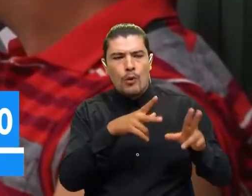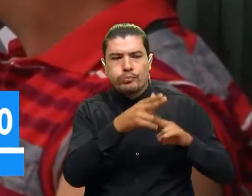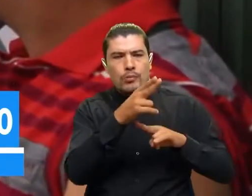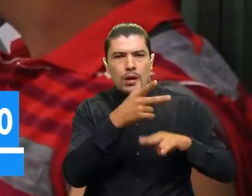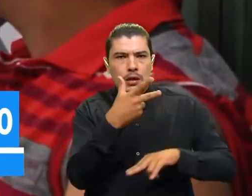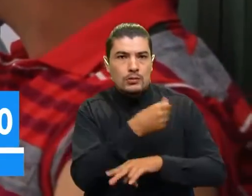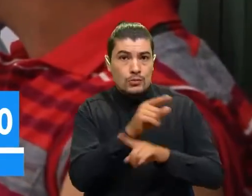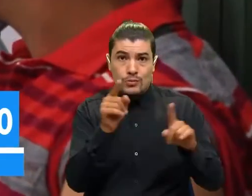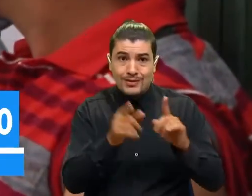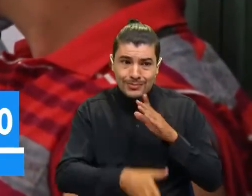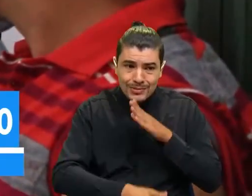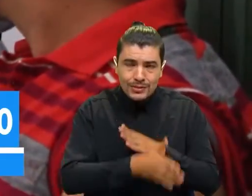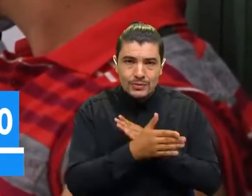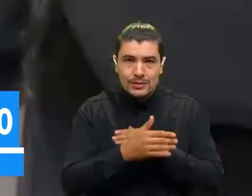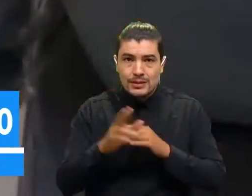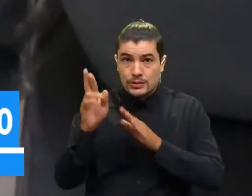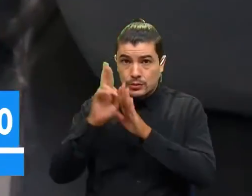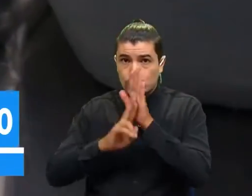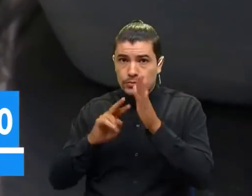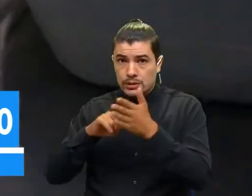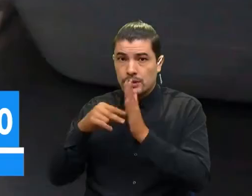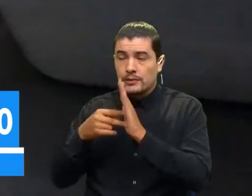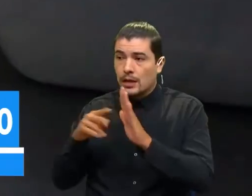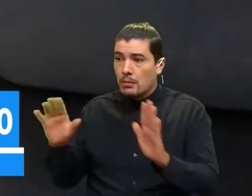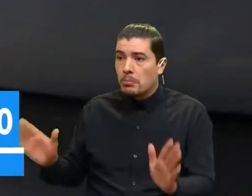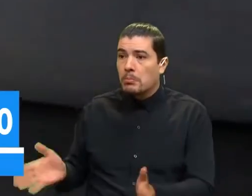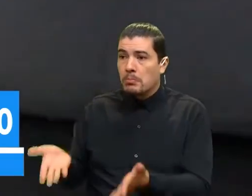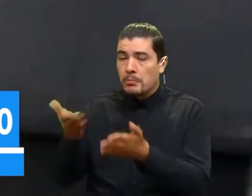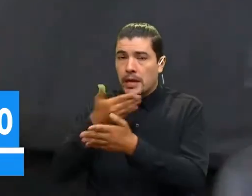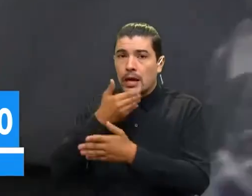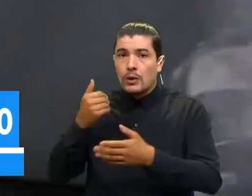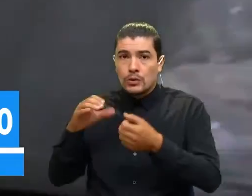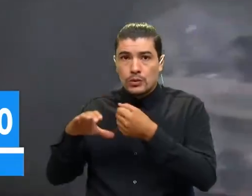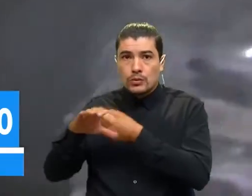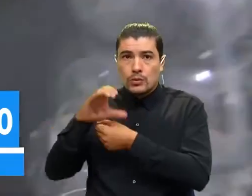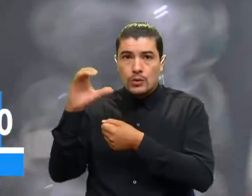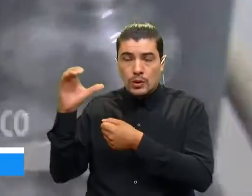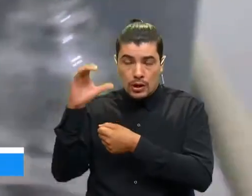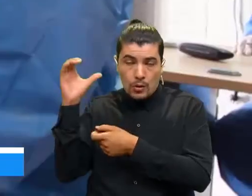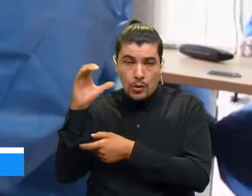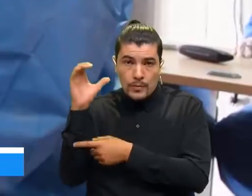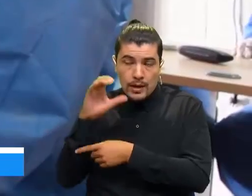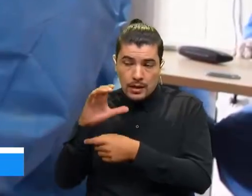Esta resolución señala una mejoría progresiva de la situación epidemiológica en Colombia por el